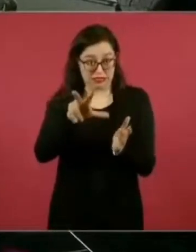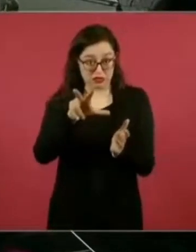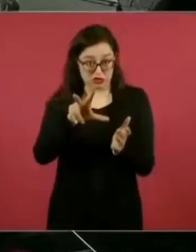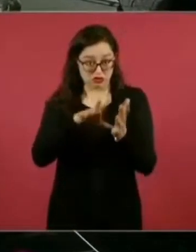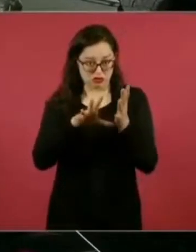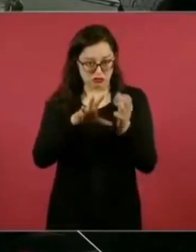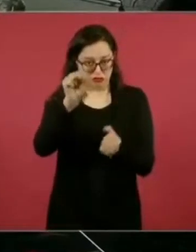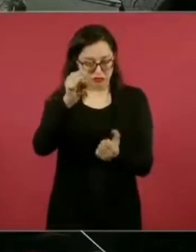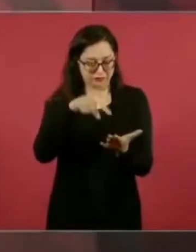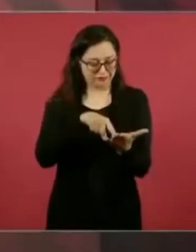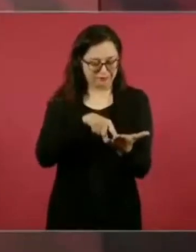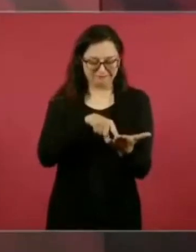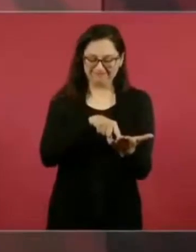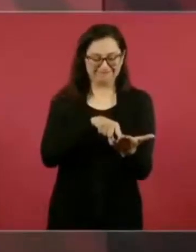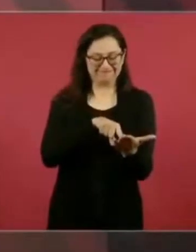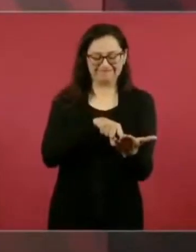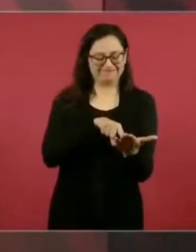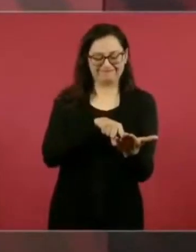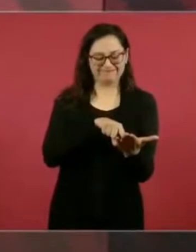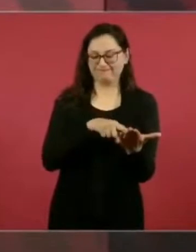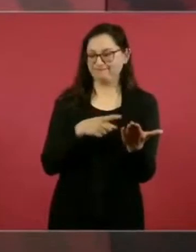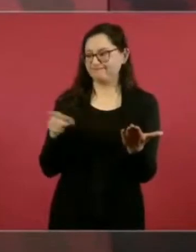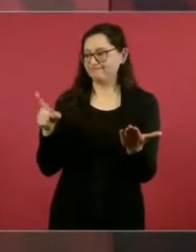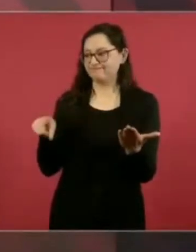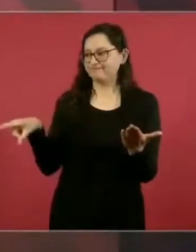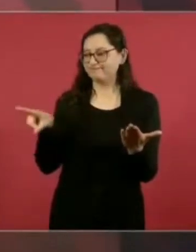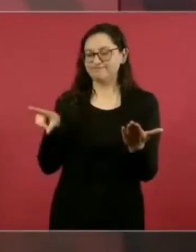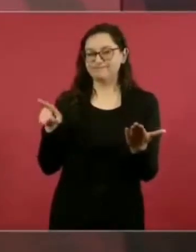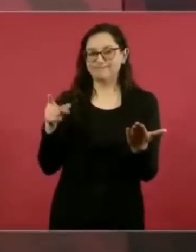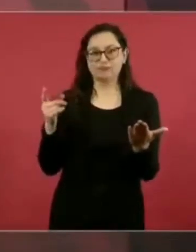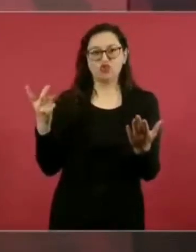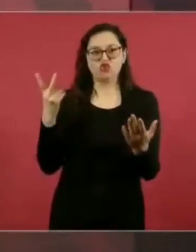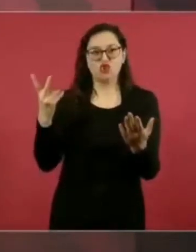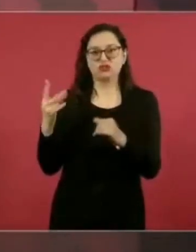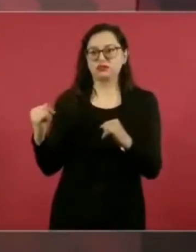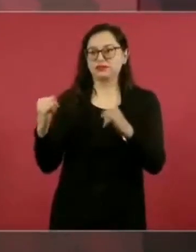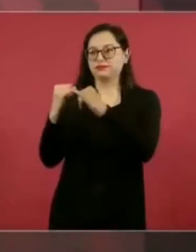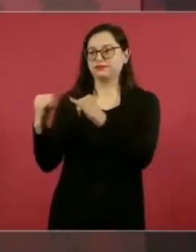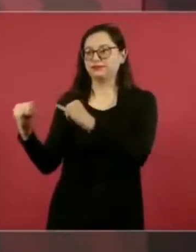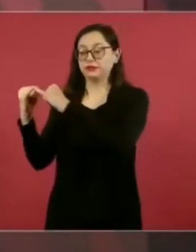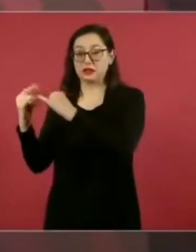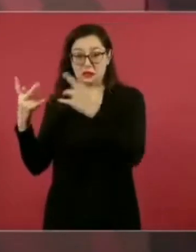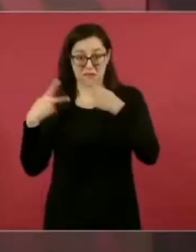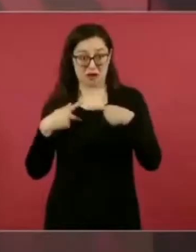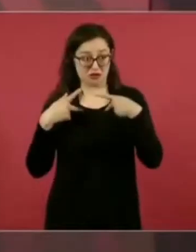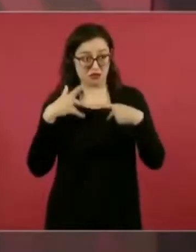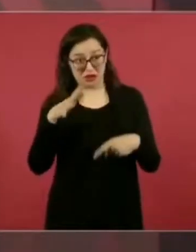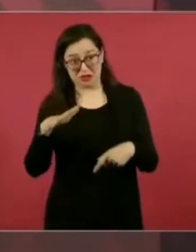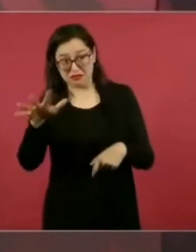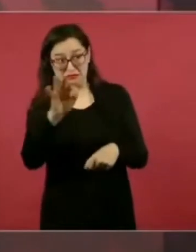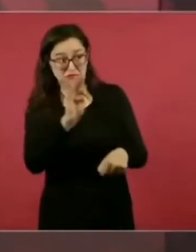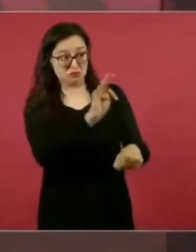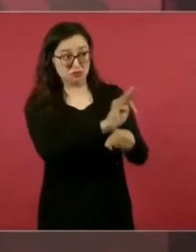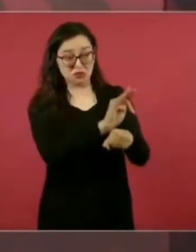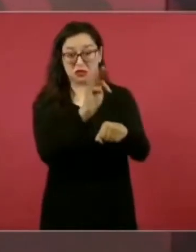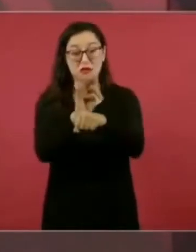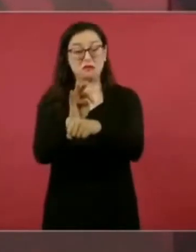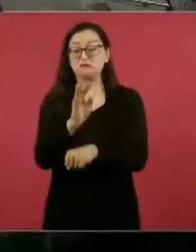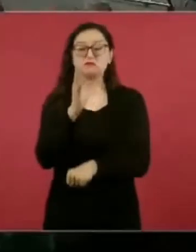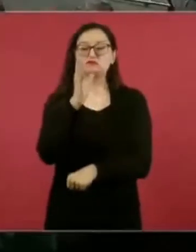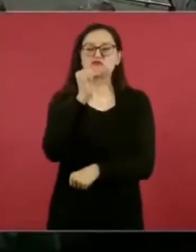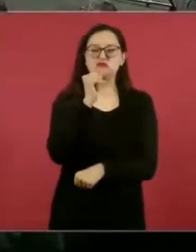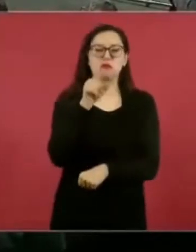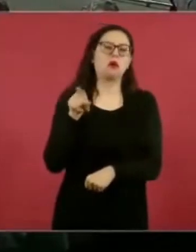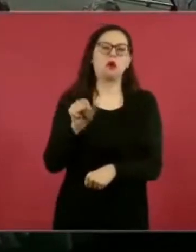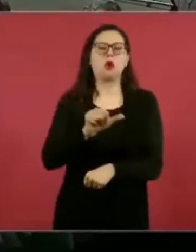instituciones se ocuparan de la protección de los ciudadanos. sino que tenían